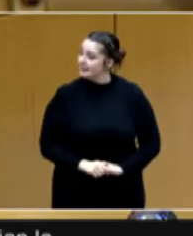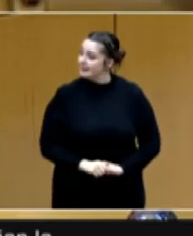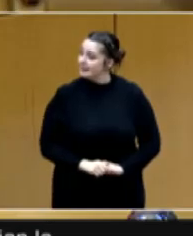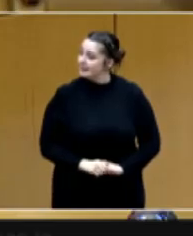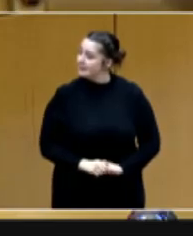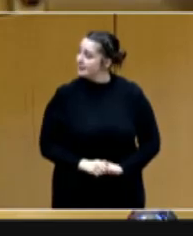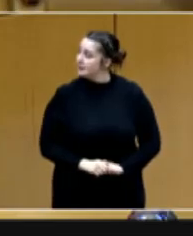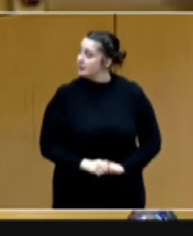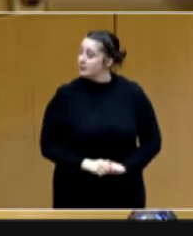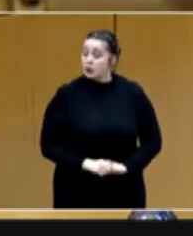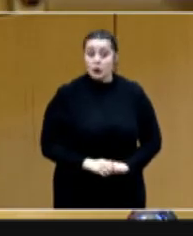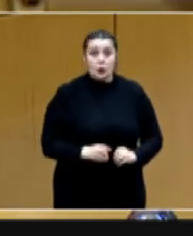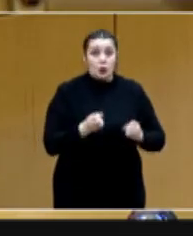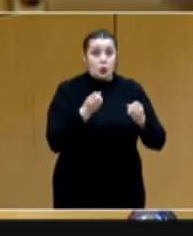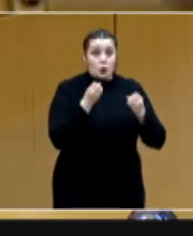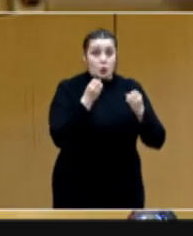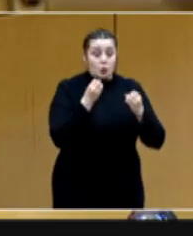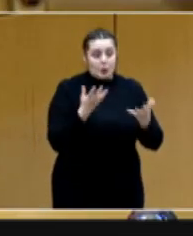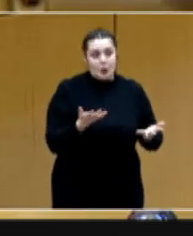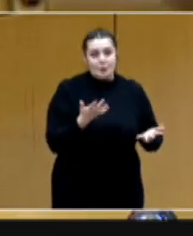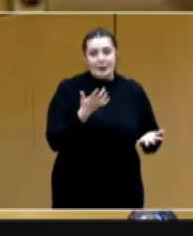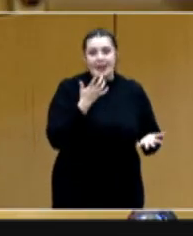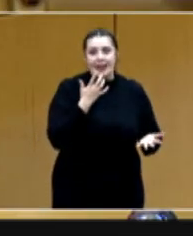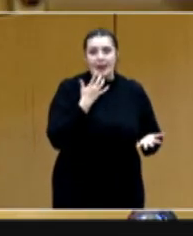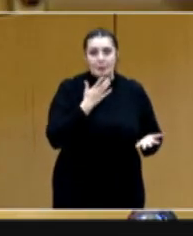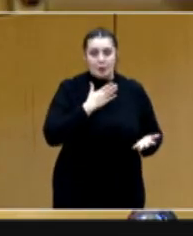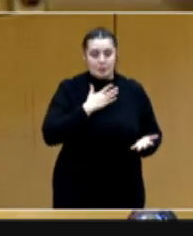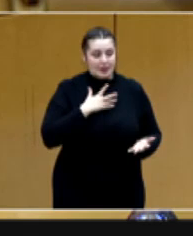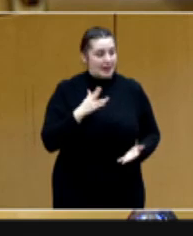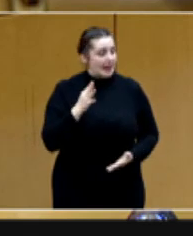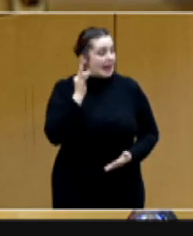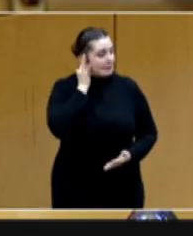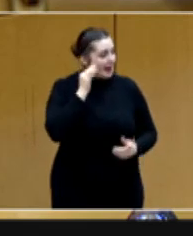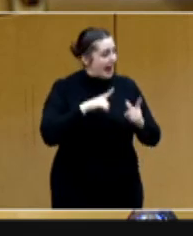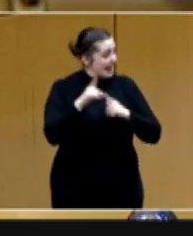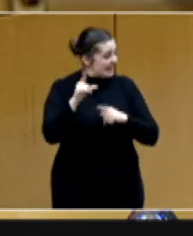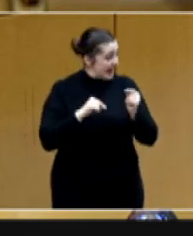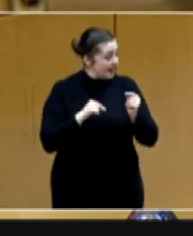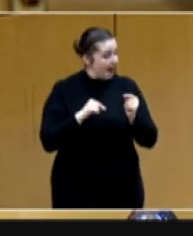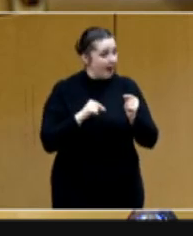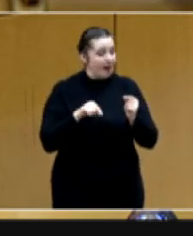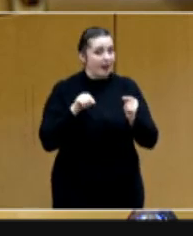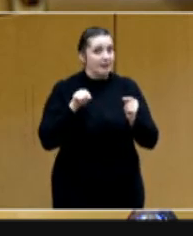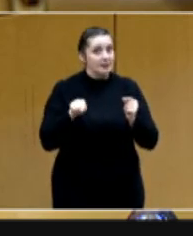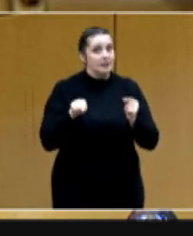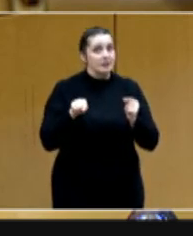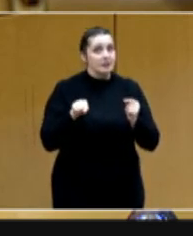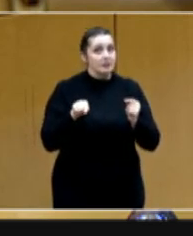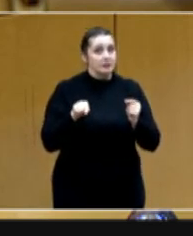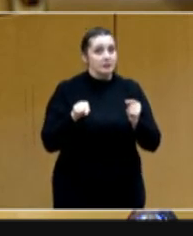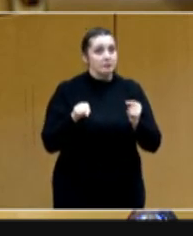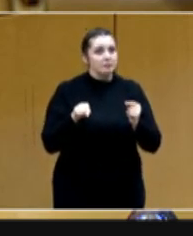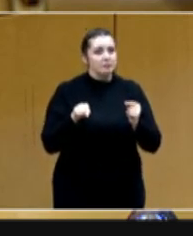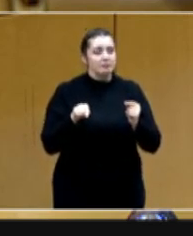bueno por ejemplo comí hermana estrella que bueno